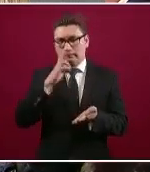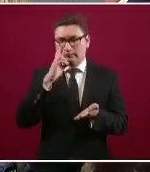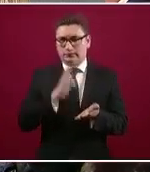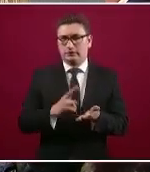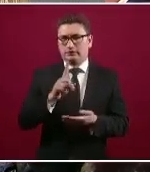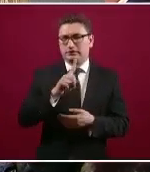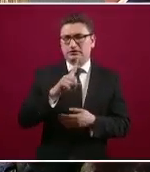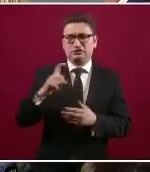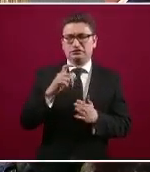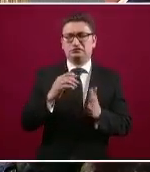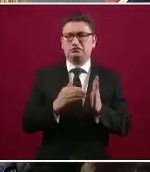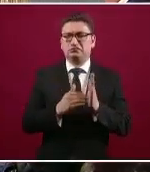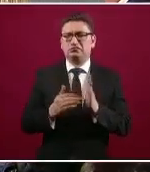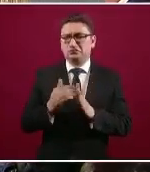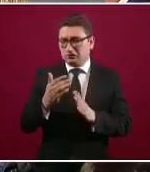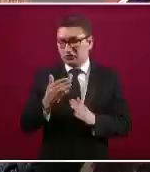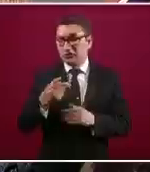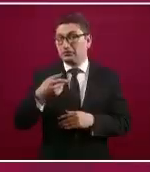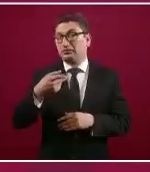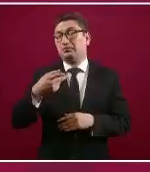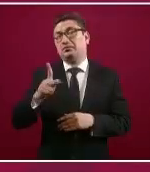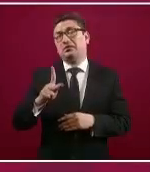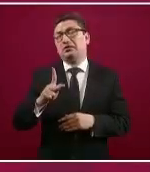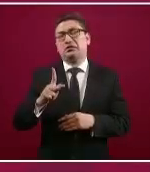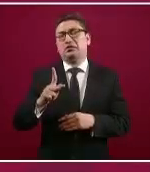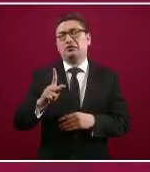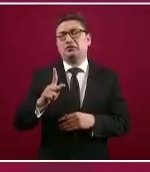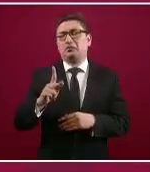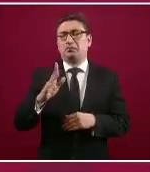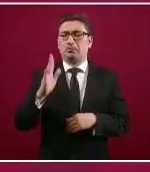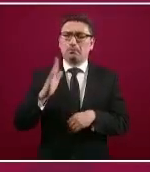100 millones, pero puede costar